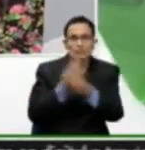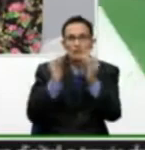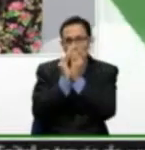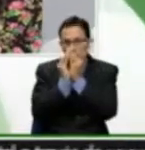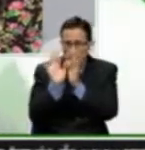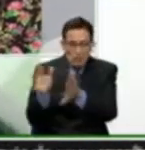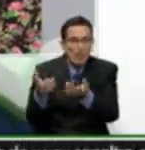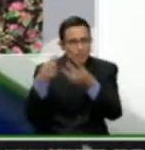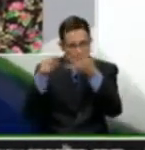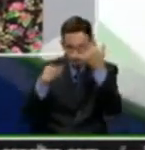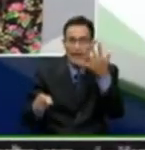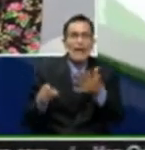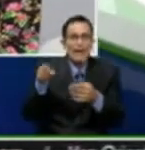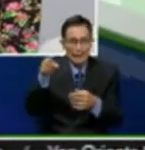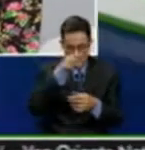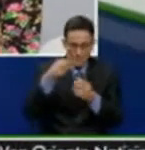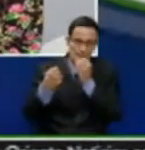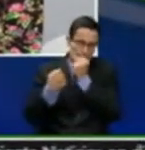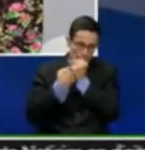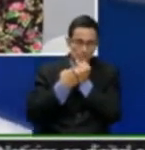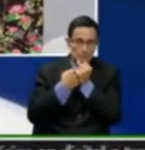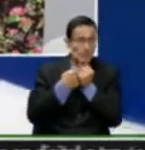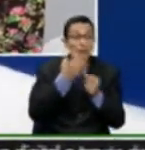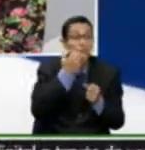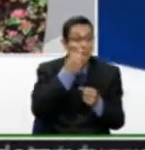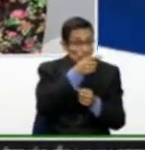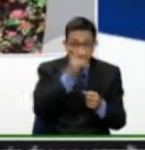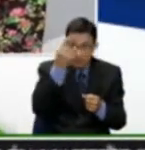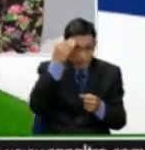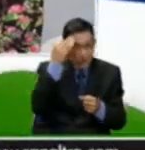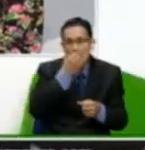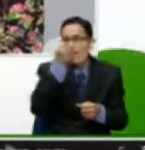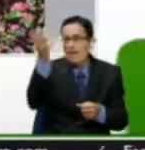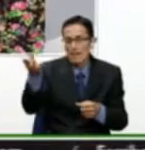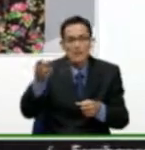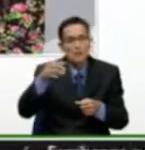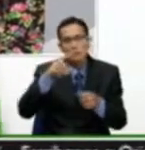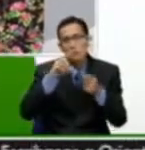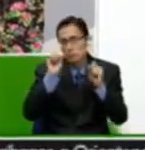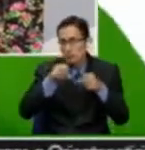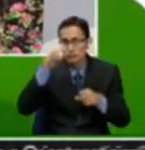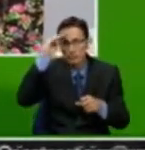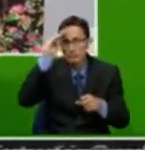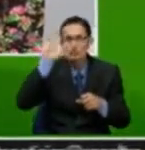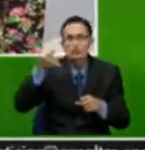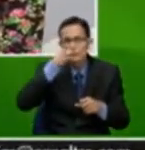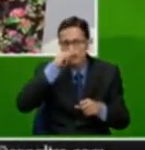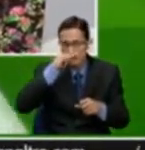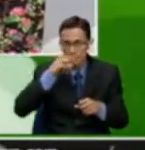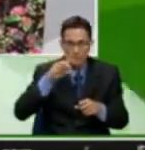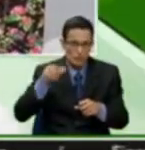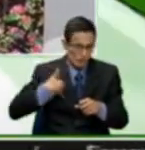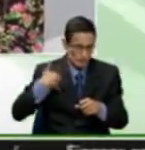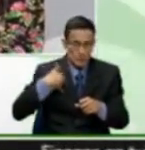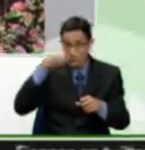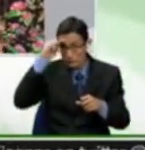nosotros. Entonces, cuando tenemos estos casos, por lo general reportamos estos casos a la Policía de Infancia y Adolescencia, que ha sido una de las personas más atentas en la